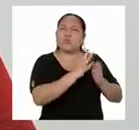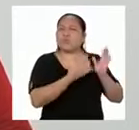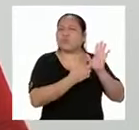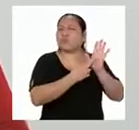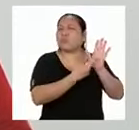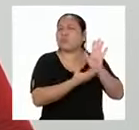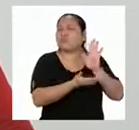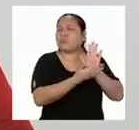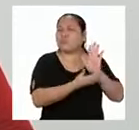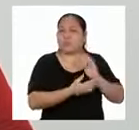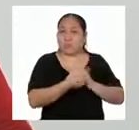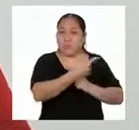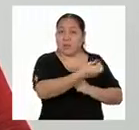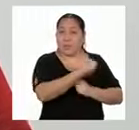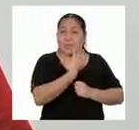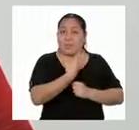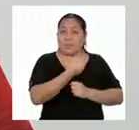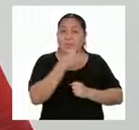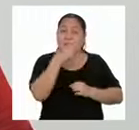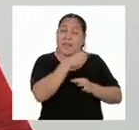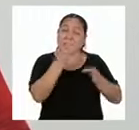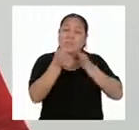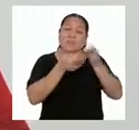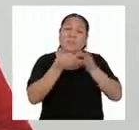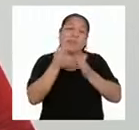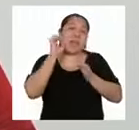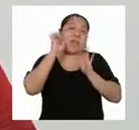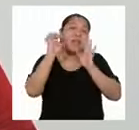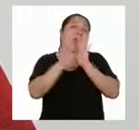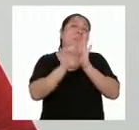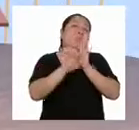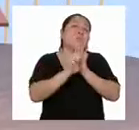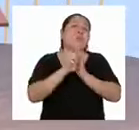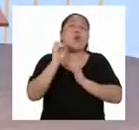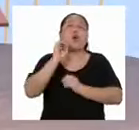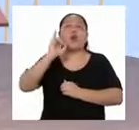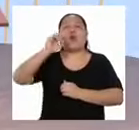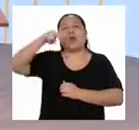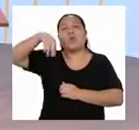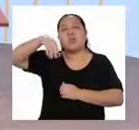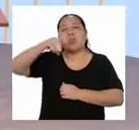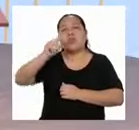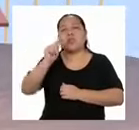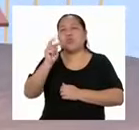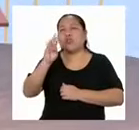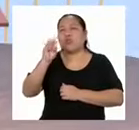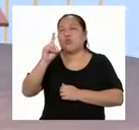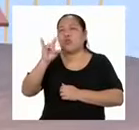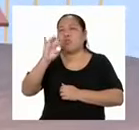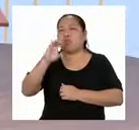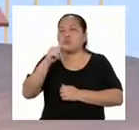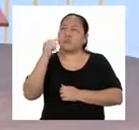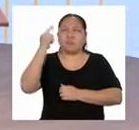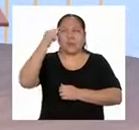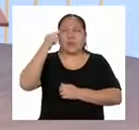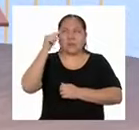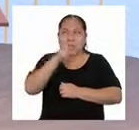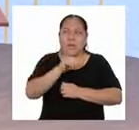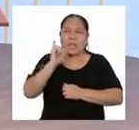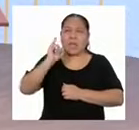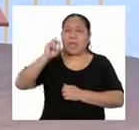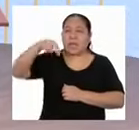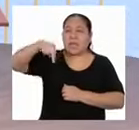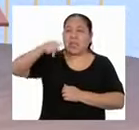¿Me dirías que explica, ejemplifica o introduce? Me parece que introduce. Inicia desde